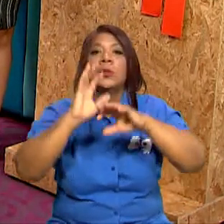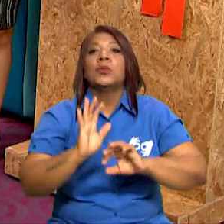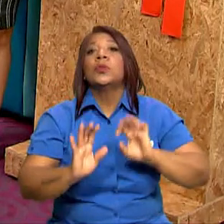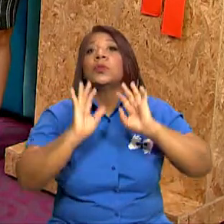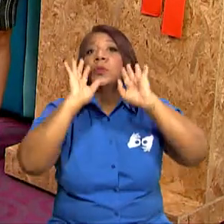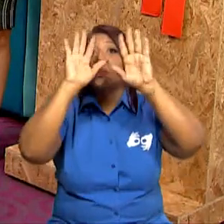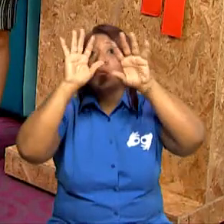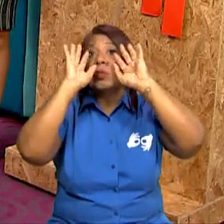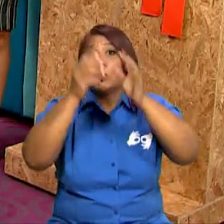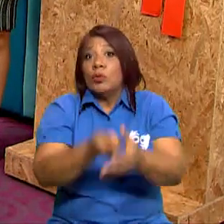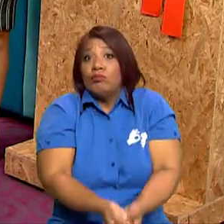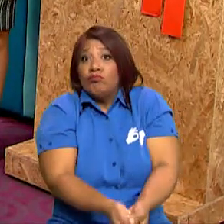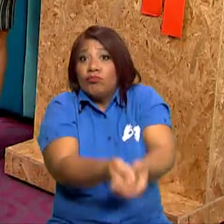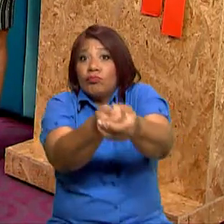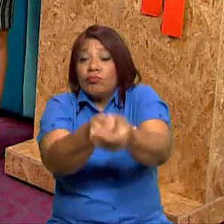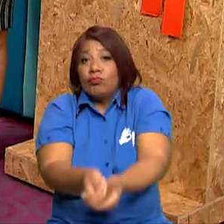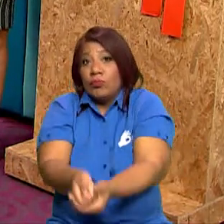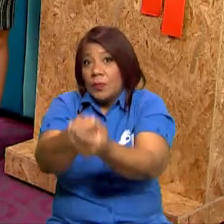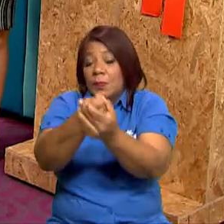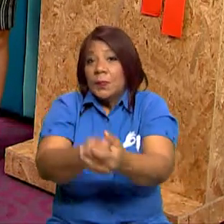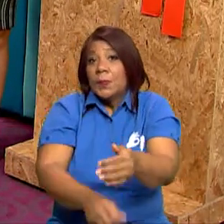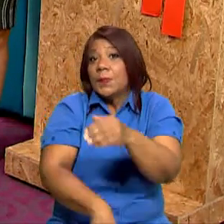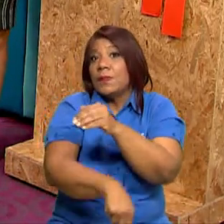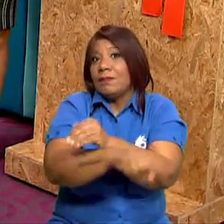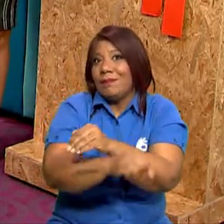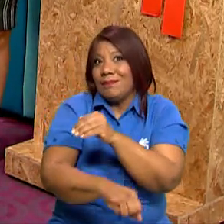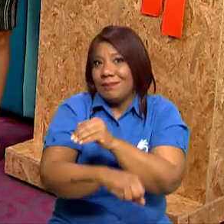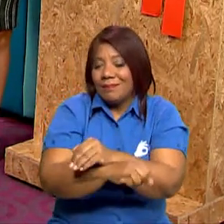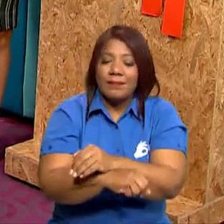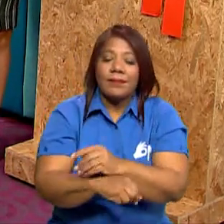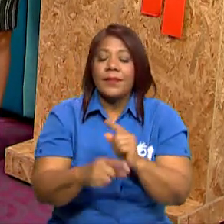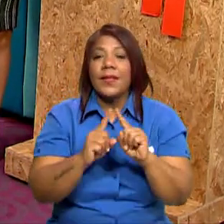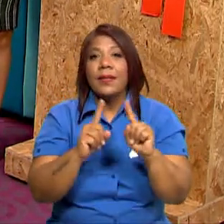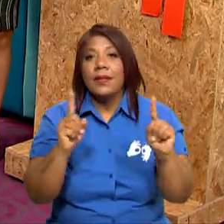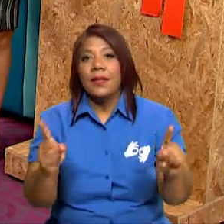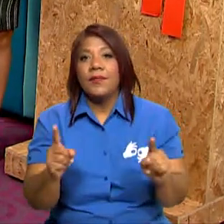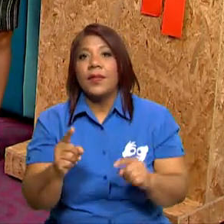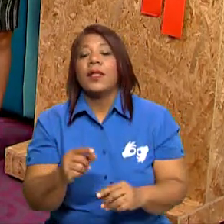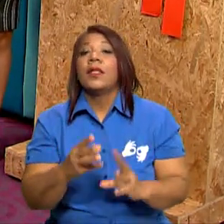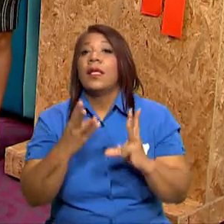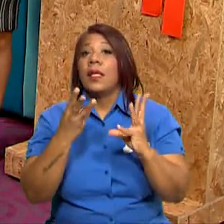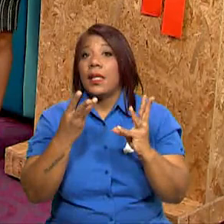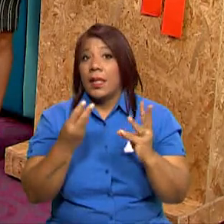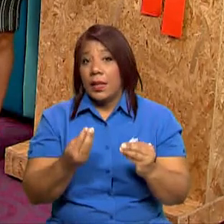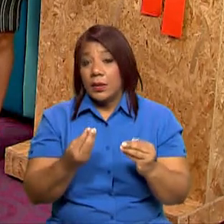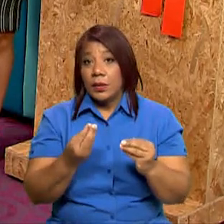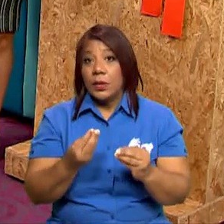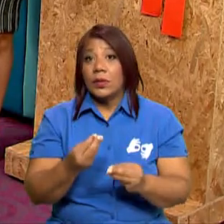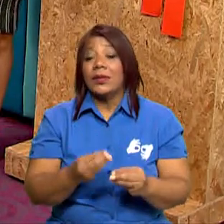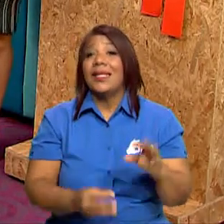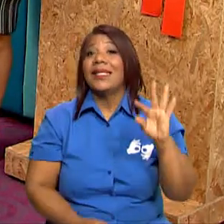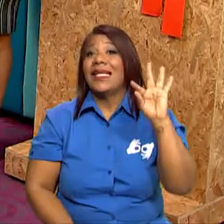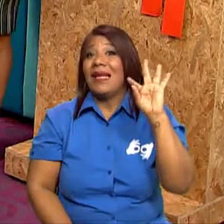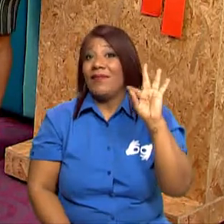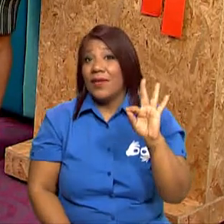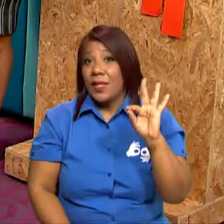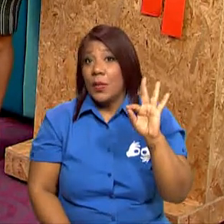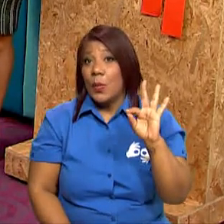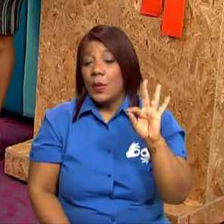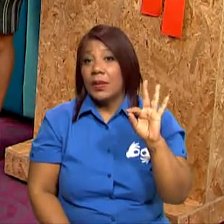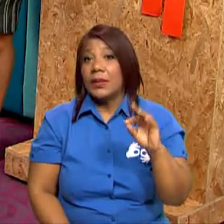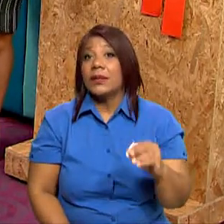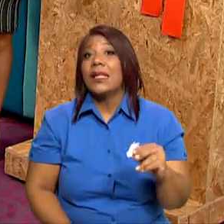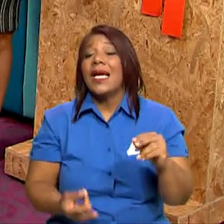puse debajo de tu casita. Los chicos ya lo escribieron. Frecuencia relativa es igual a la frecuencia absoluta, que ya nos las